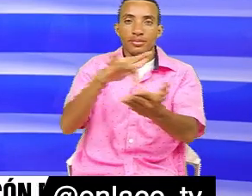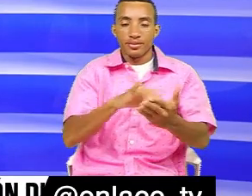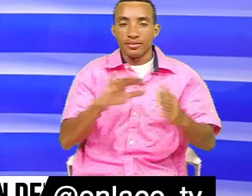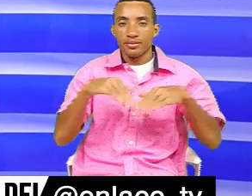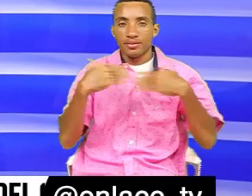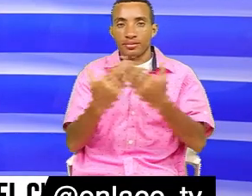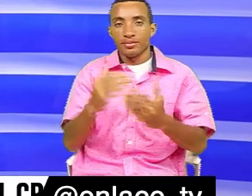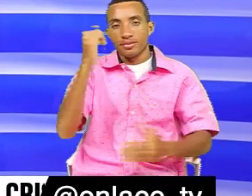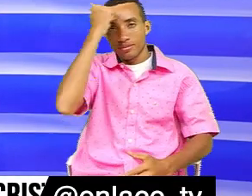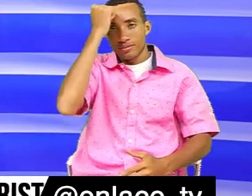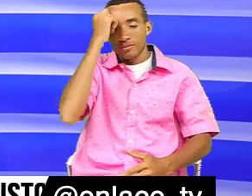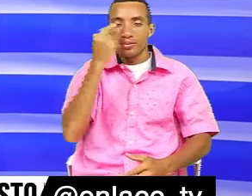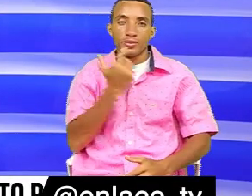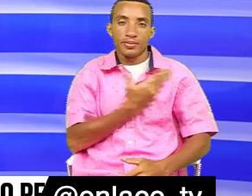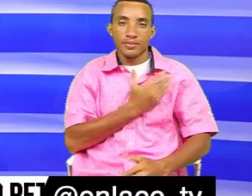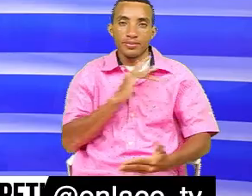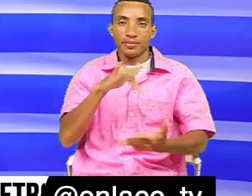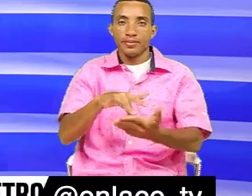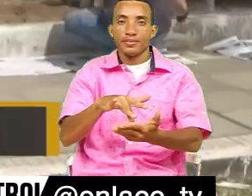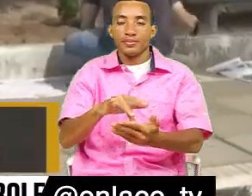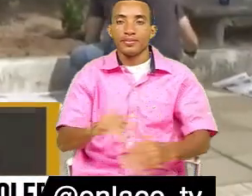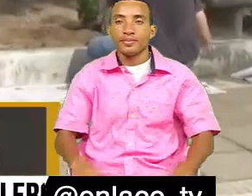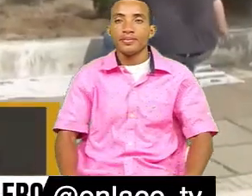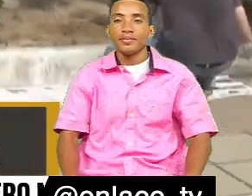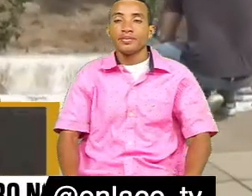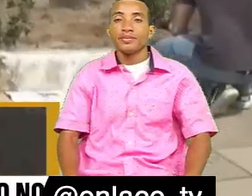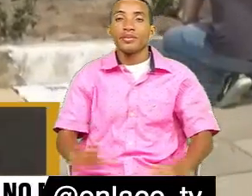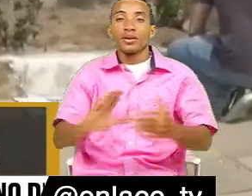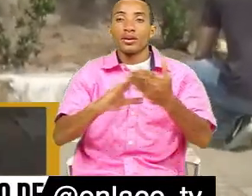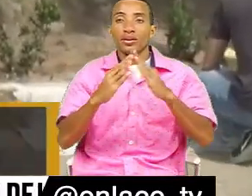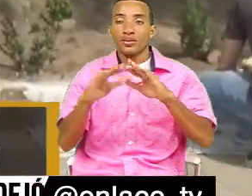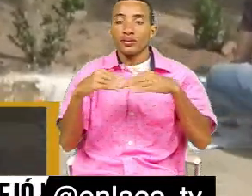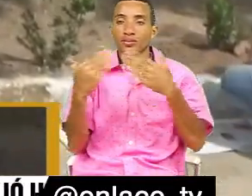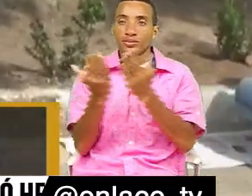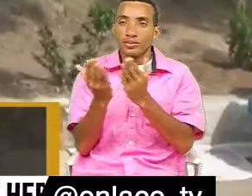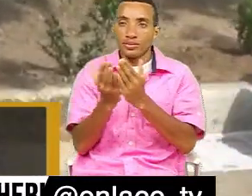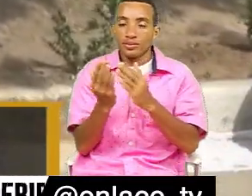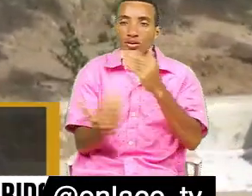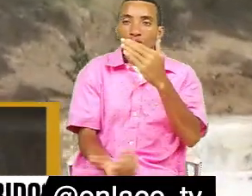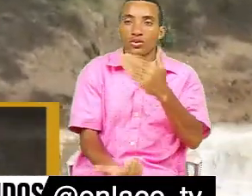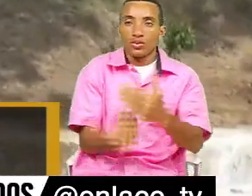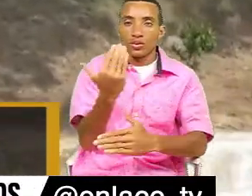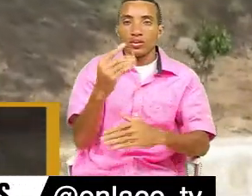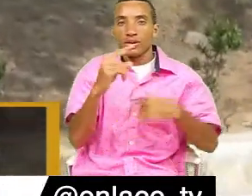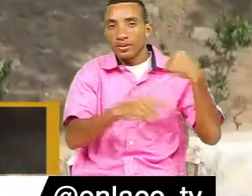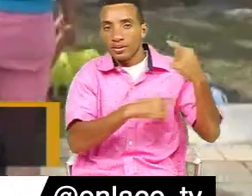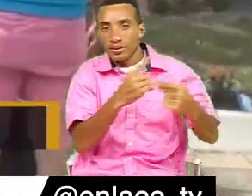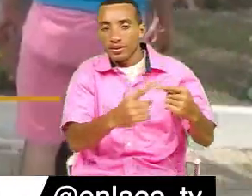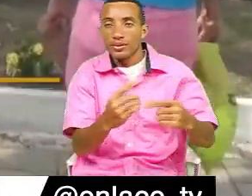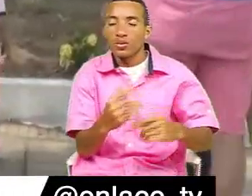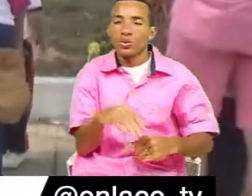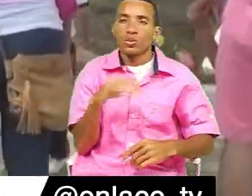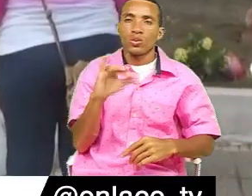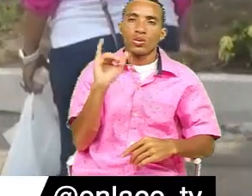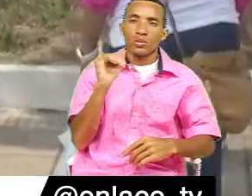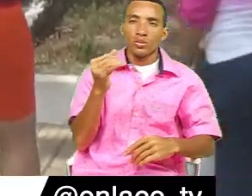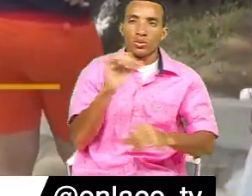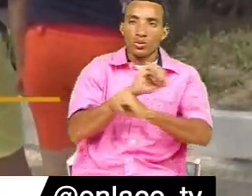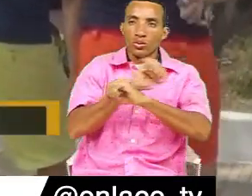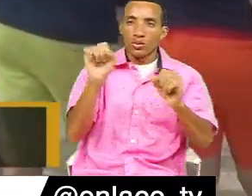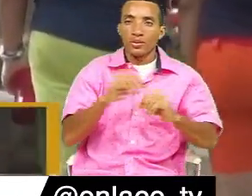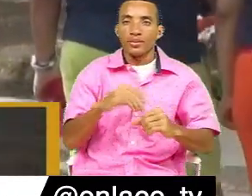y padres de familia. La comunidad educativa del Liceo Nueva Generación adelantó la mañana de este jueves una jornada de embellecimiento